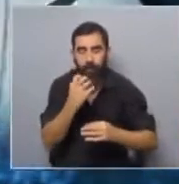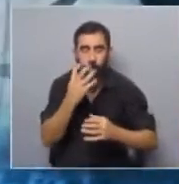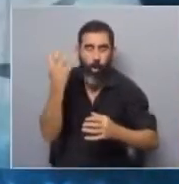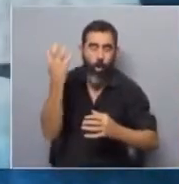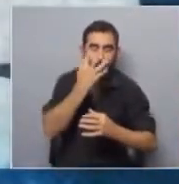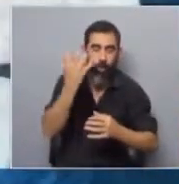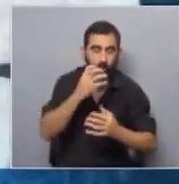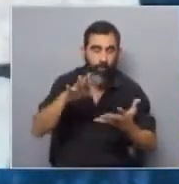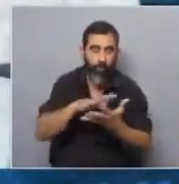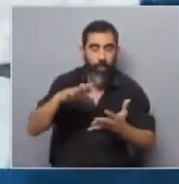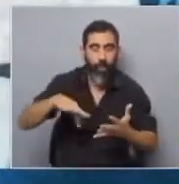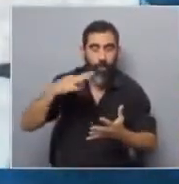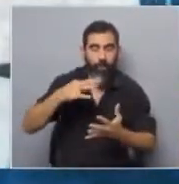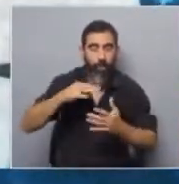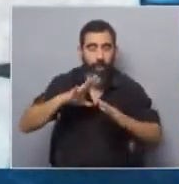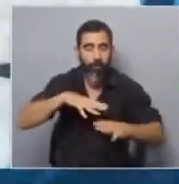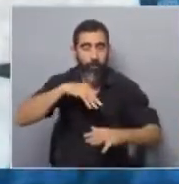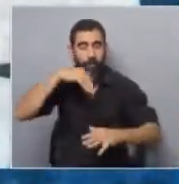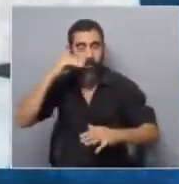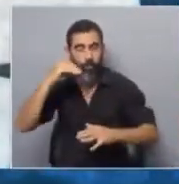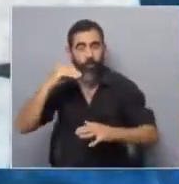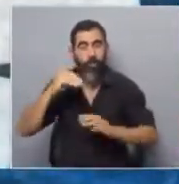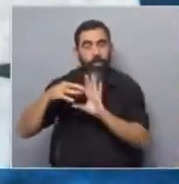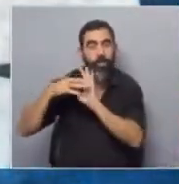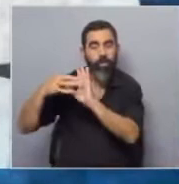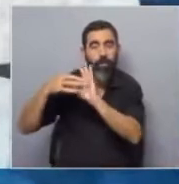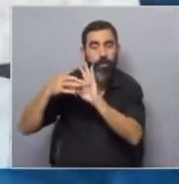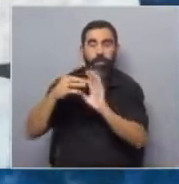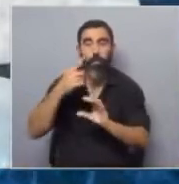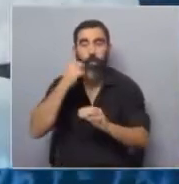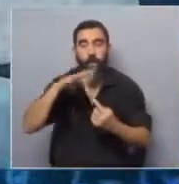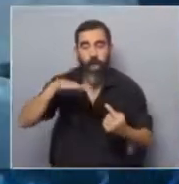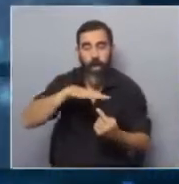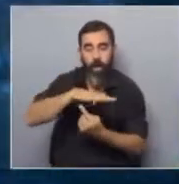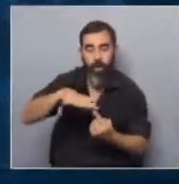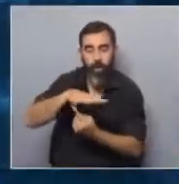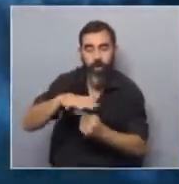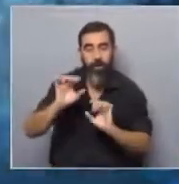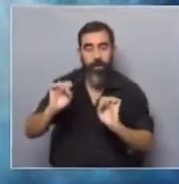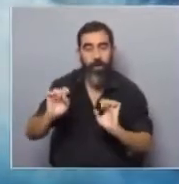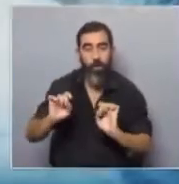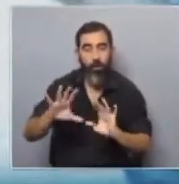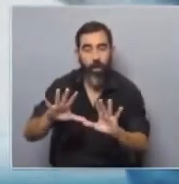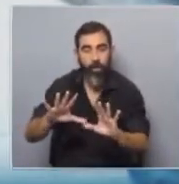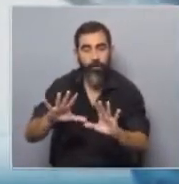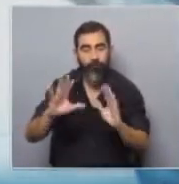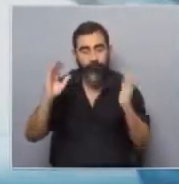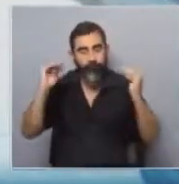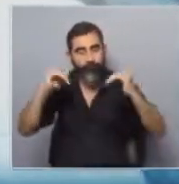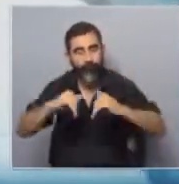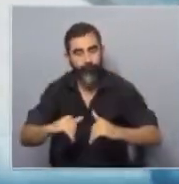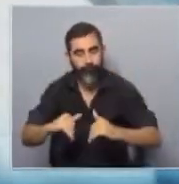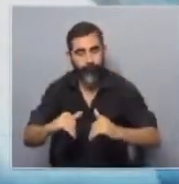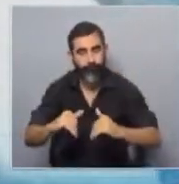trágico en la vida del espíritu. La primitiva dependencia del hombre del ambiente natural inmediato está vencida